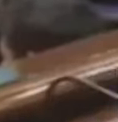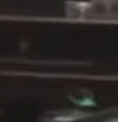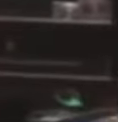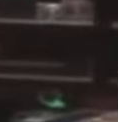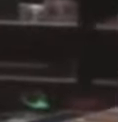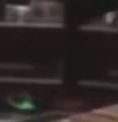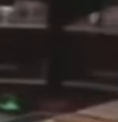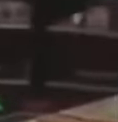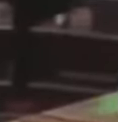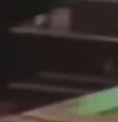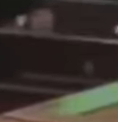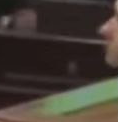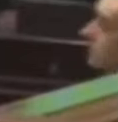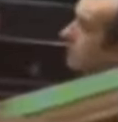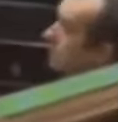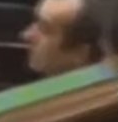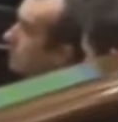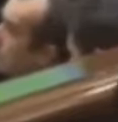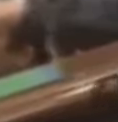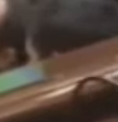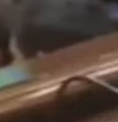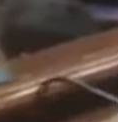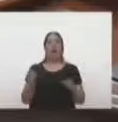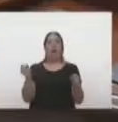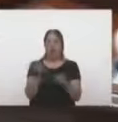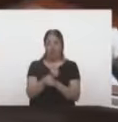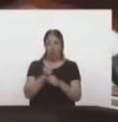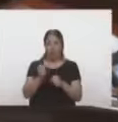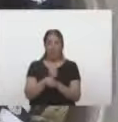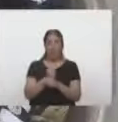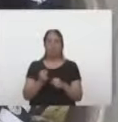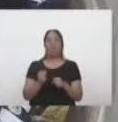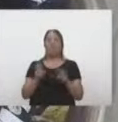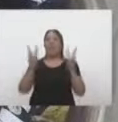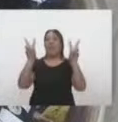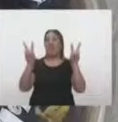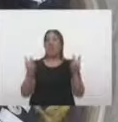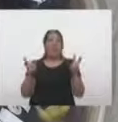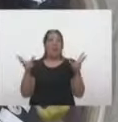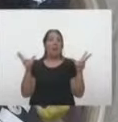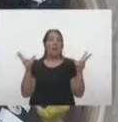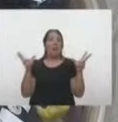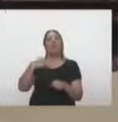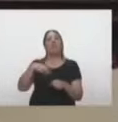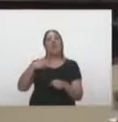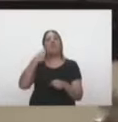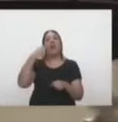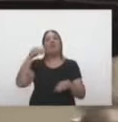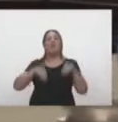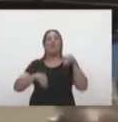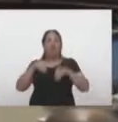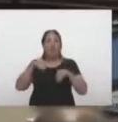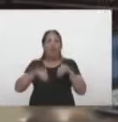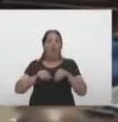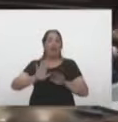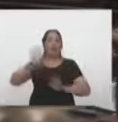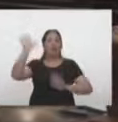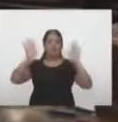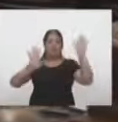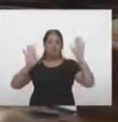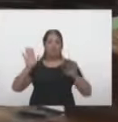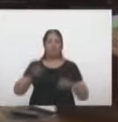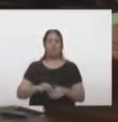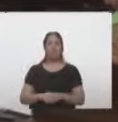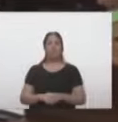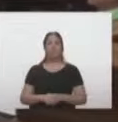el aumento de los senados? Bueno, es muy buena la pregunta. ¿Cómo llega al Senado? Es muy buena la pregunta de cómo funciona. ¿Las cosas funcionan